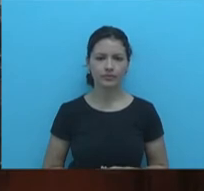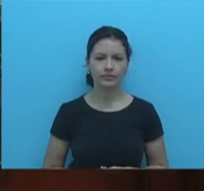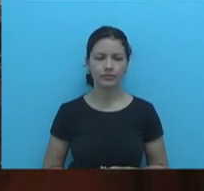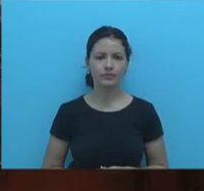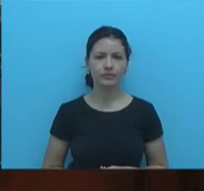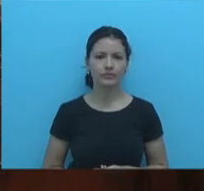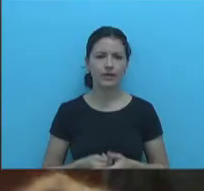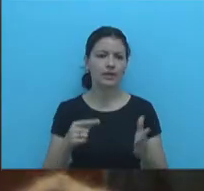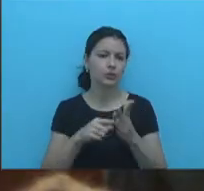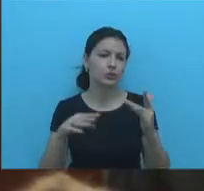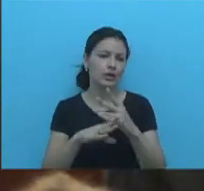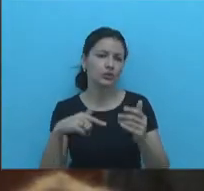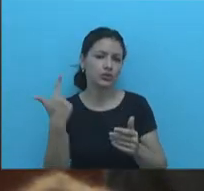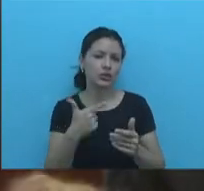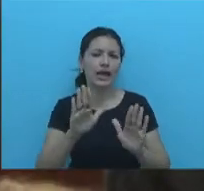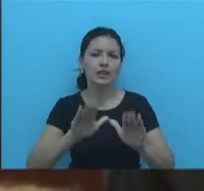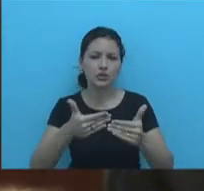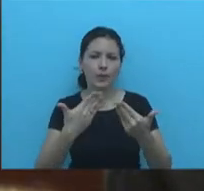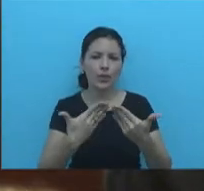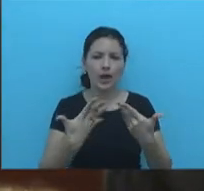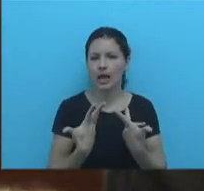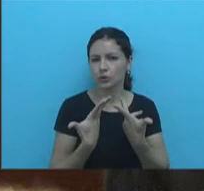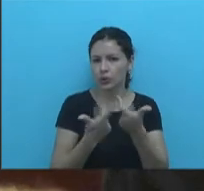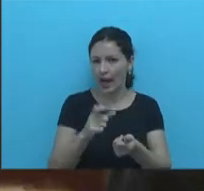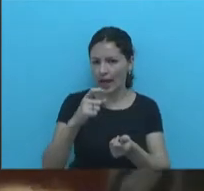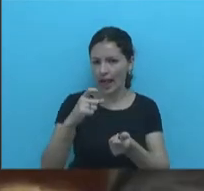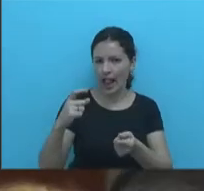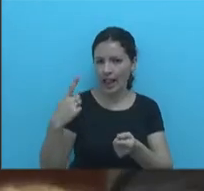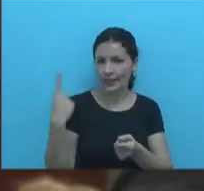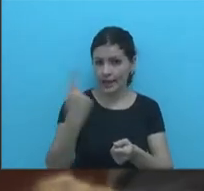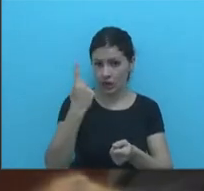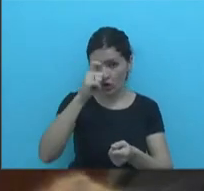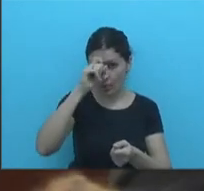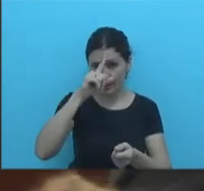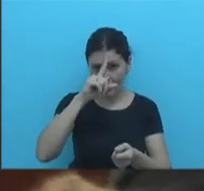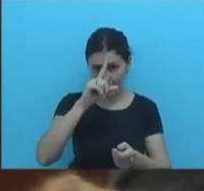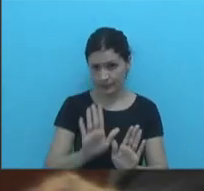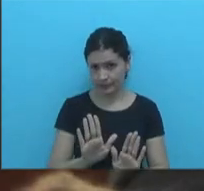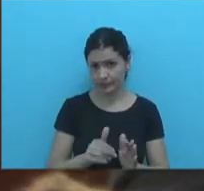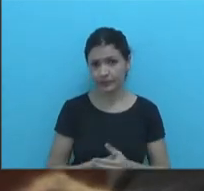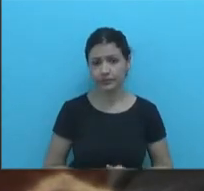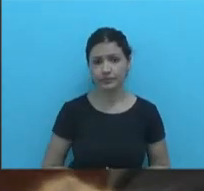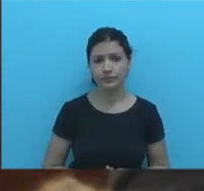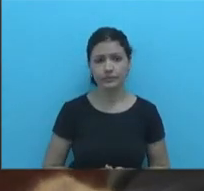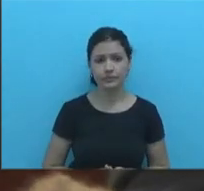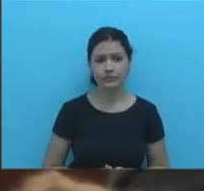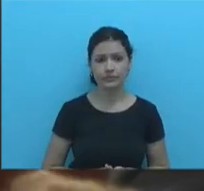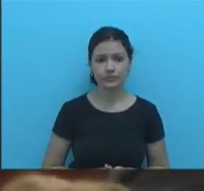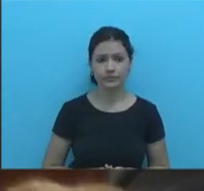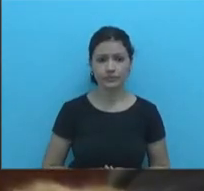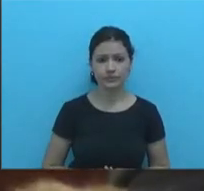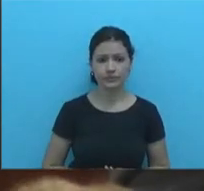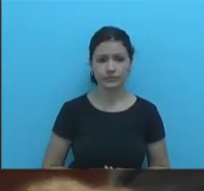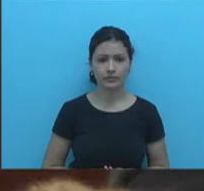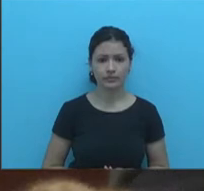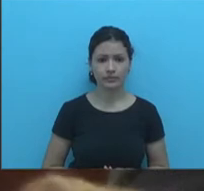grande como otras, que además de tener más hospitales, va a tener más de un jefe. Pero igualmente siempre la mayoría